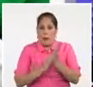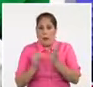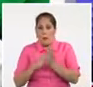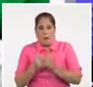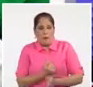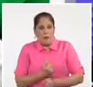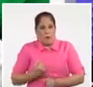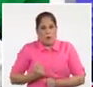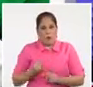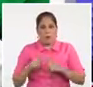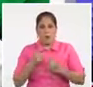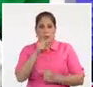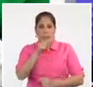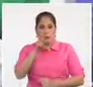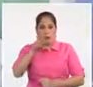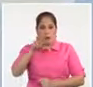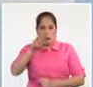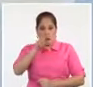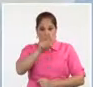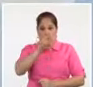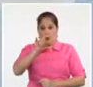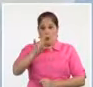acumulen